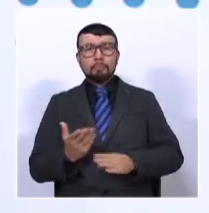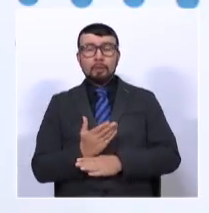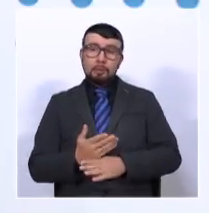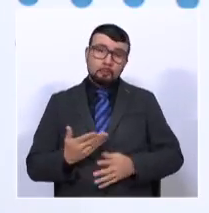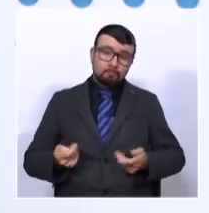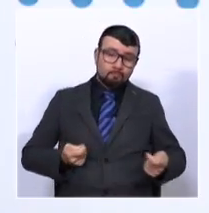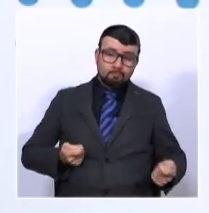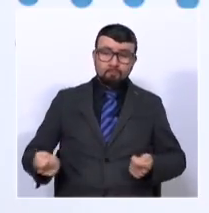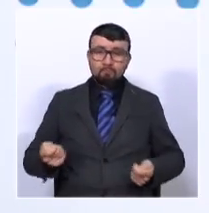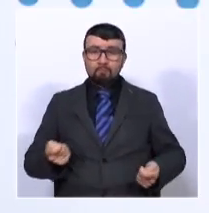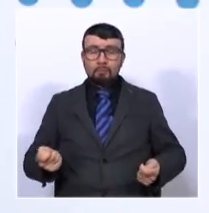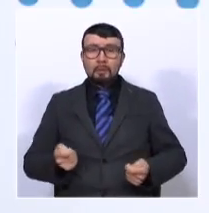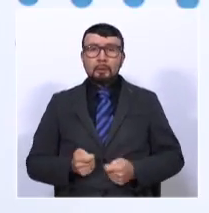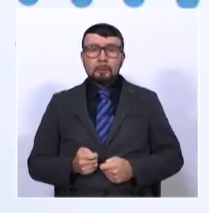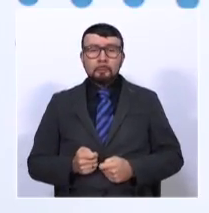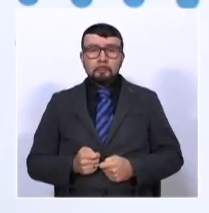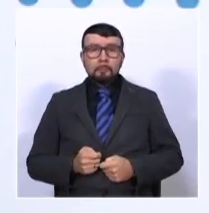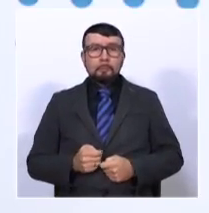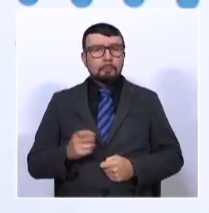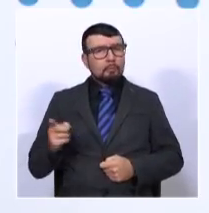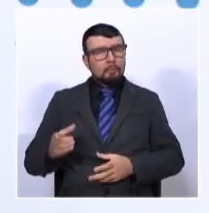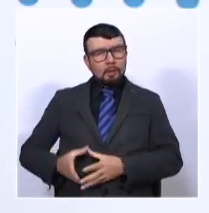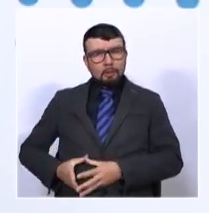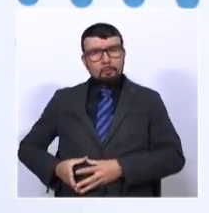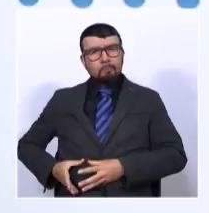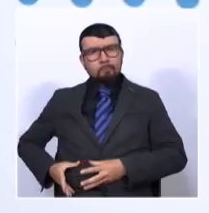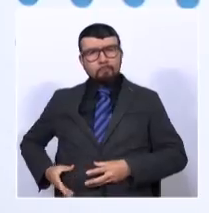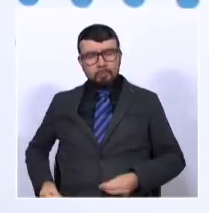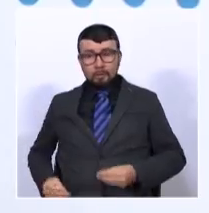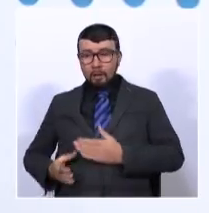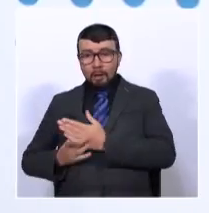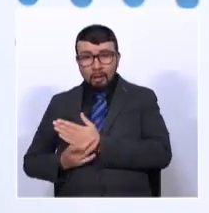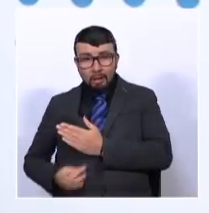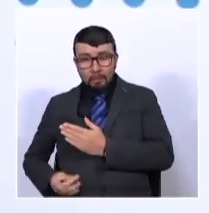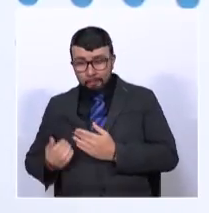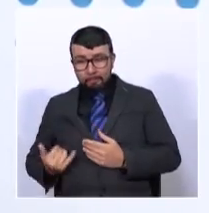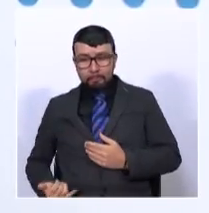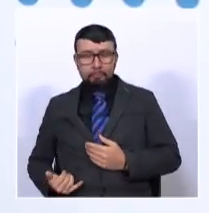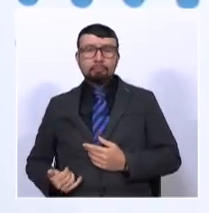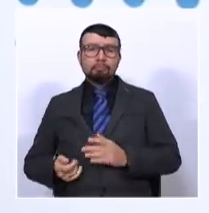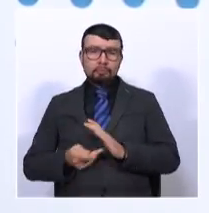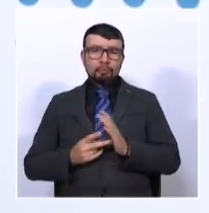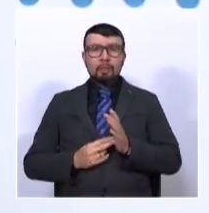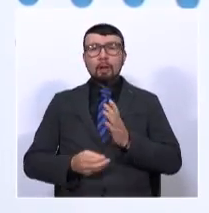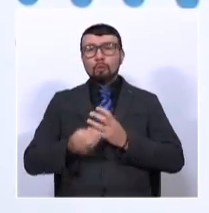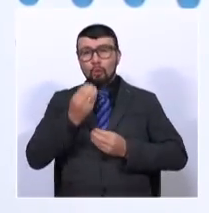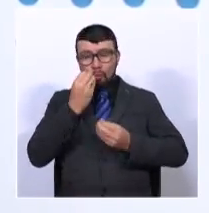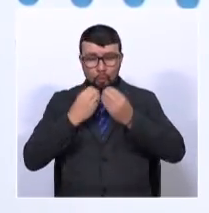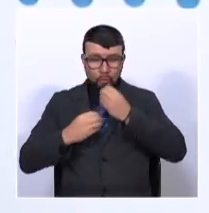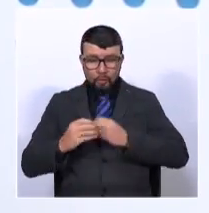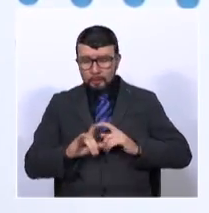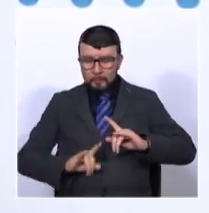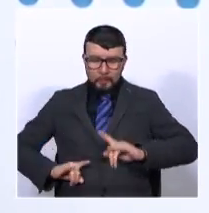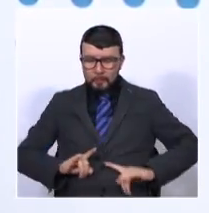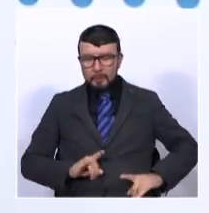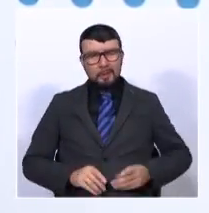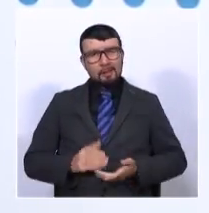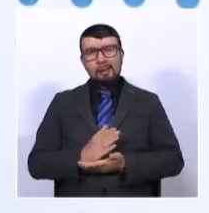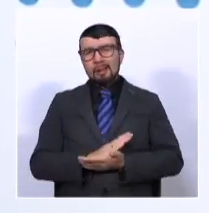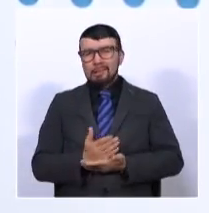delicado. Parte de ese hígado graso se debe al mal metabolismo de sus nutrientes. Entonces, lo más